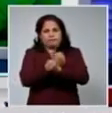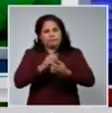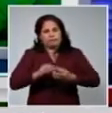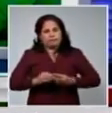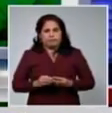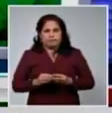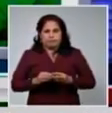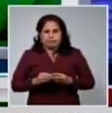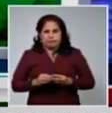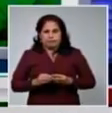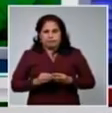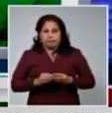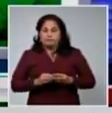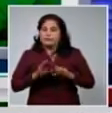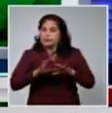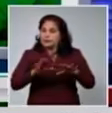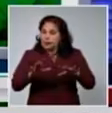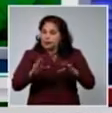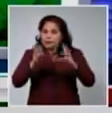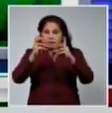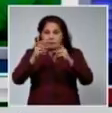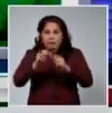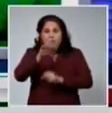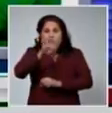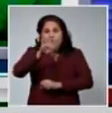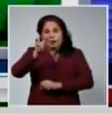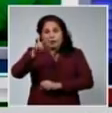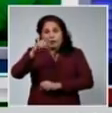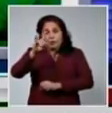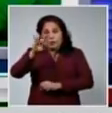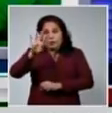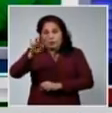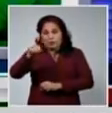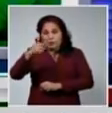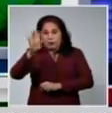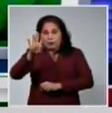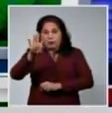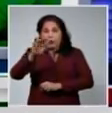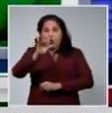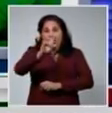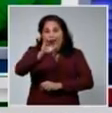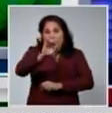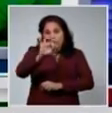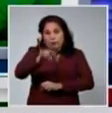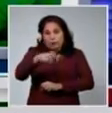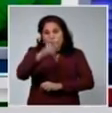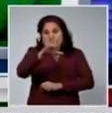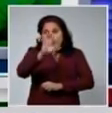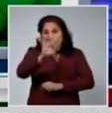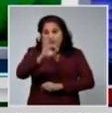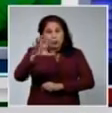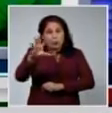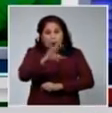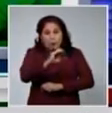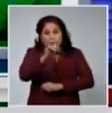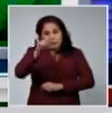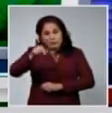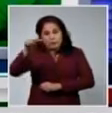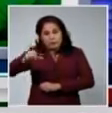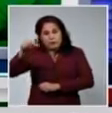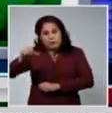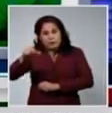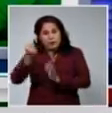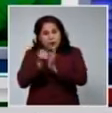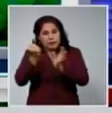fue con este comportamiento del 24 como 4 el 90 con el 5 300 no todas las personas que siendo el